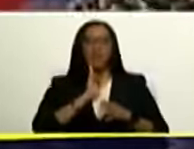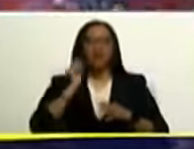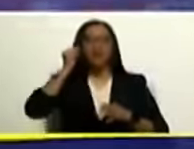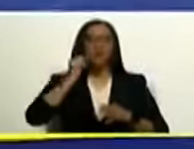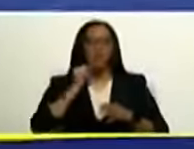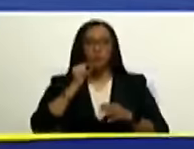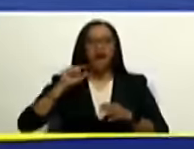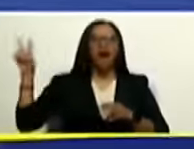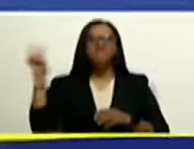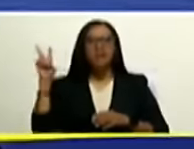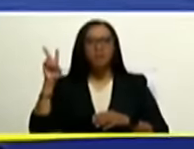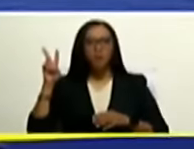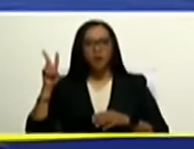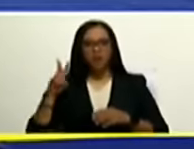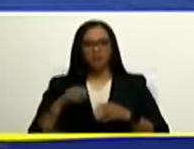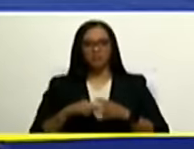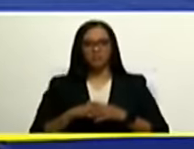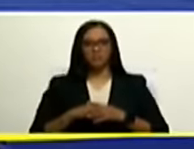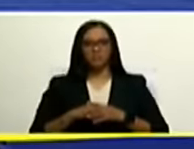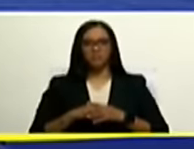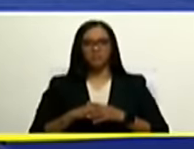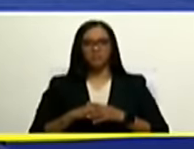Sucre, a Venezuela.